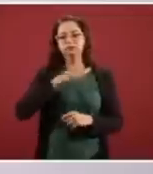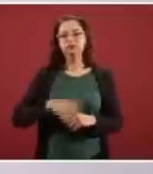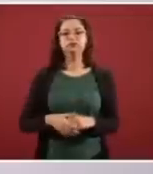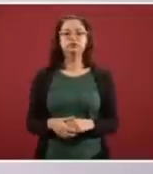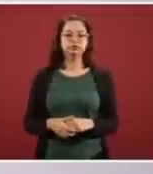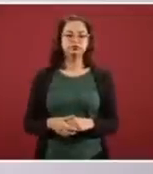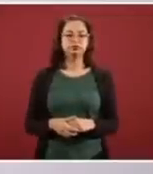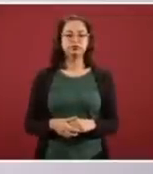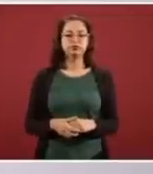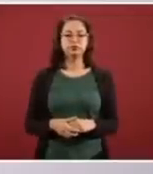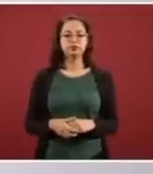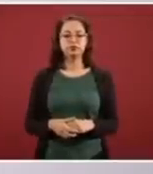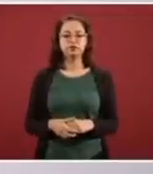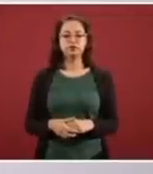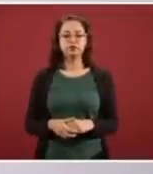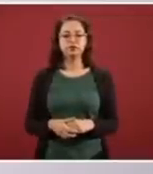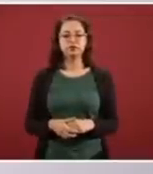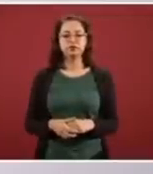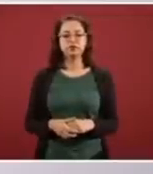el acuerdo